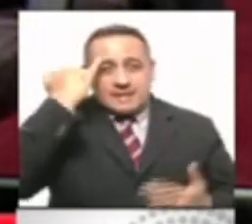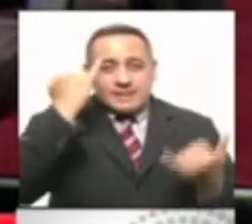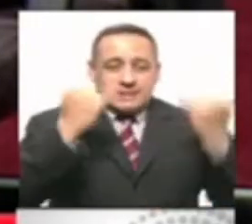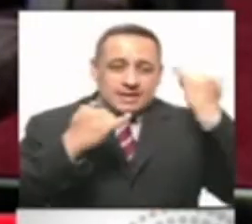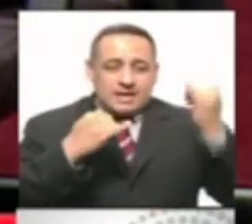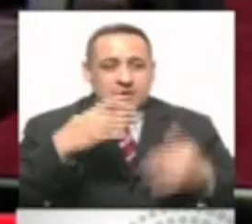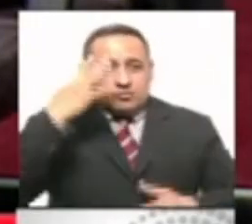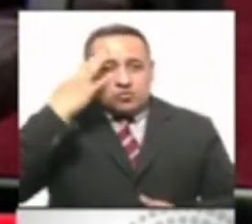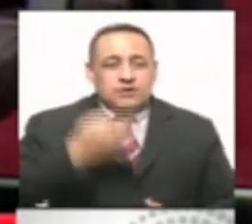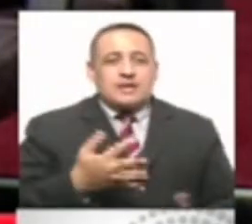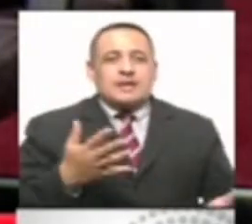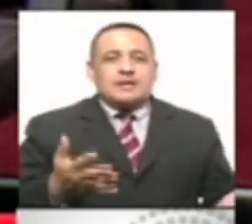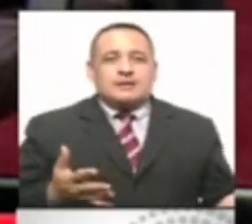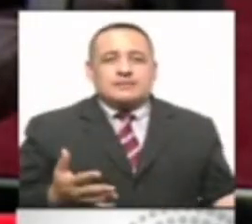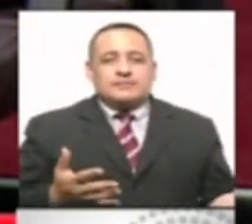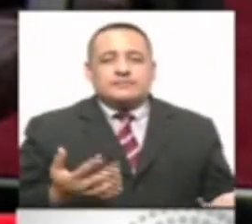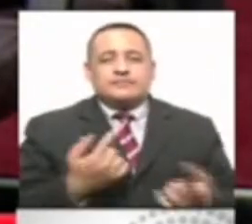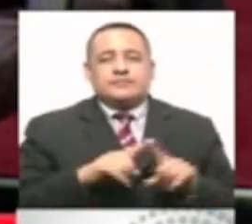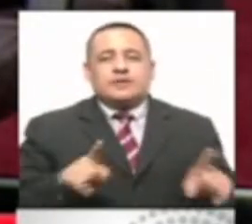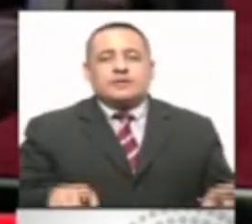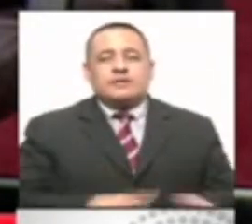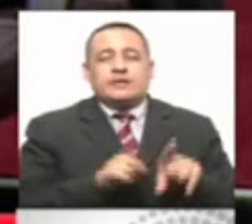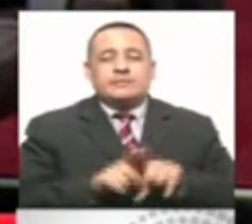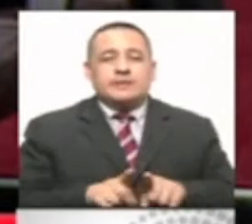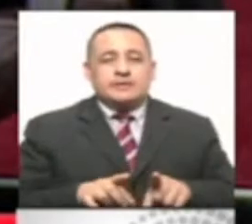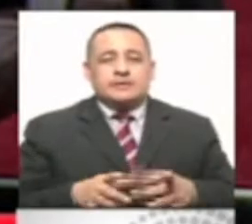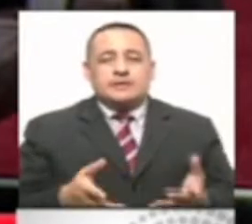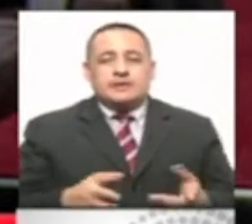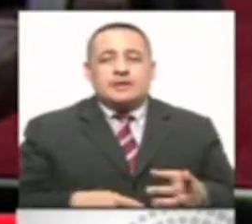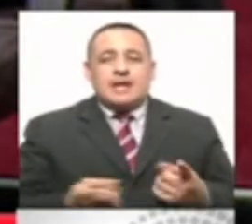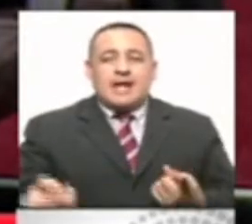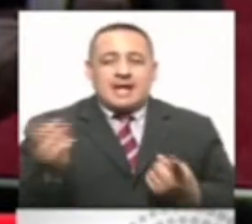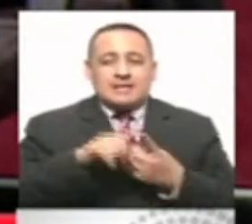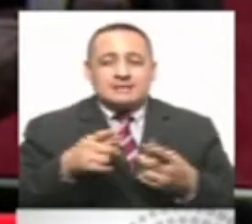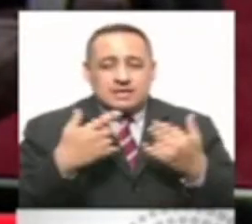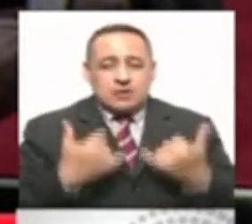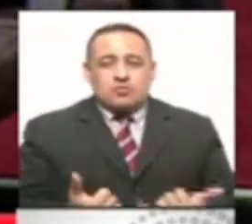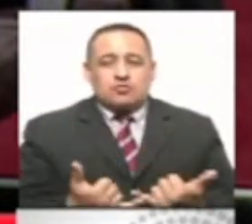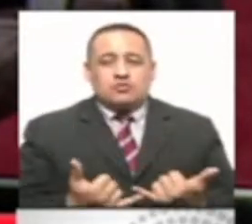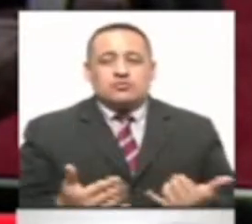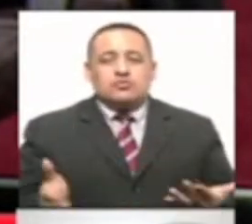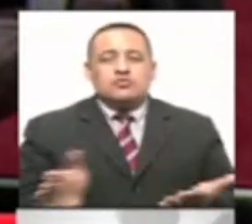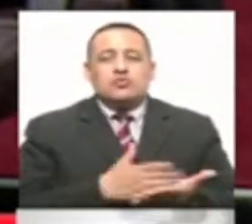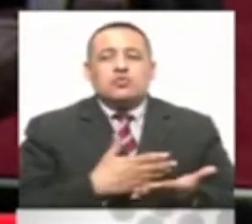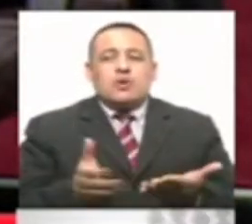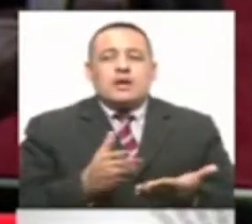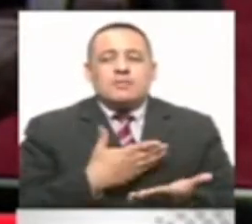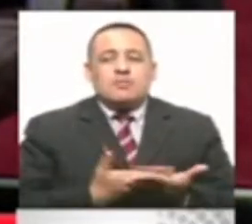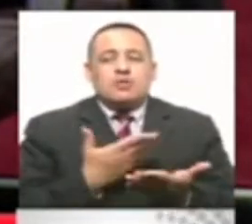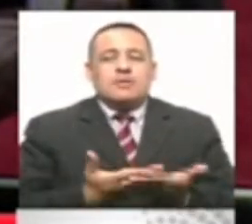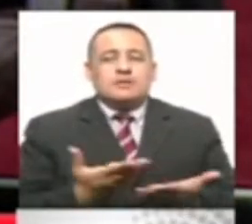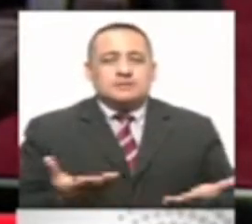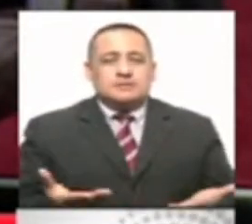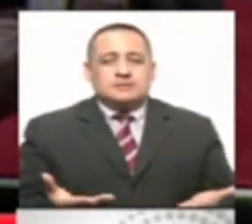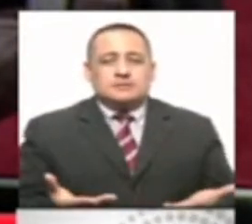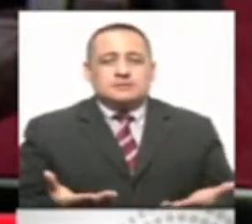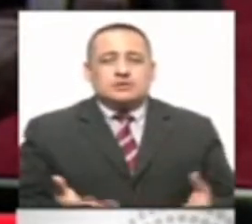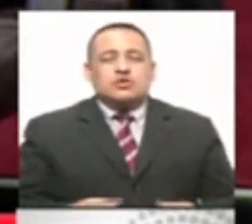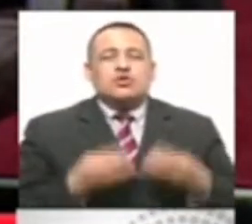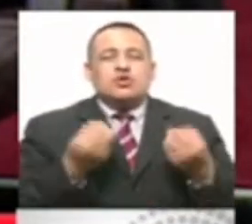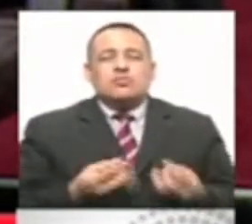a supuestos, pero que sin embargo, hasta el día de hoy no se ha evidenciado